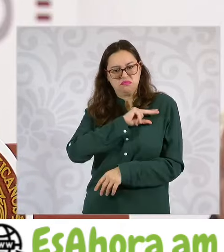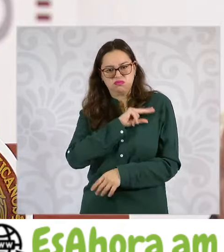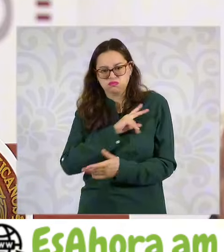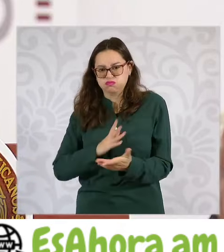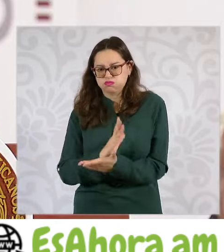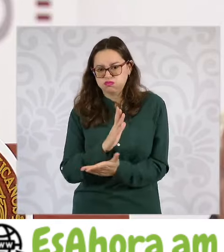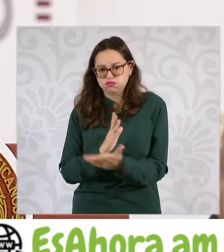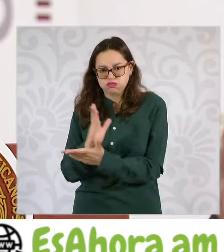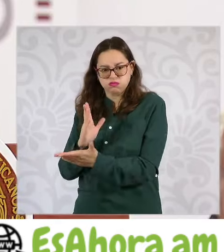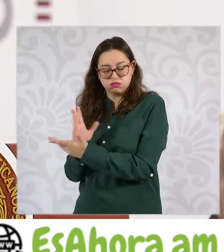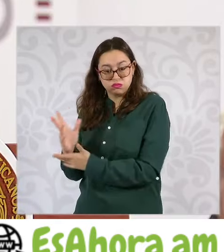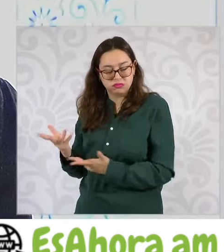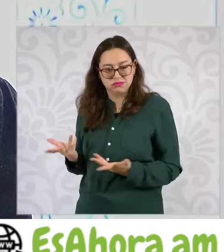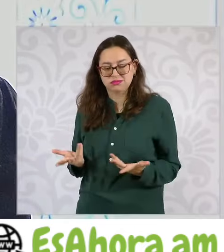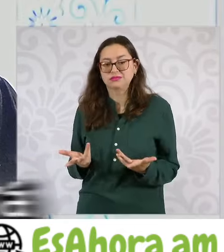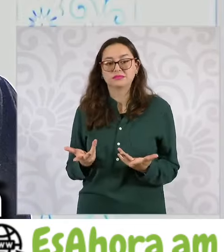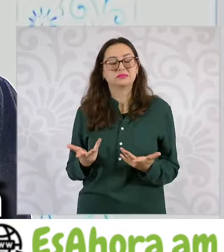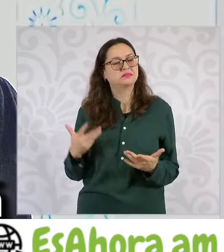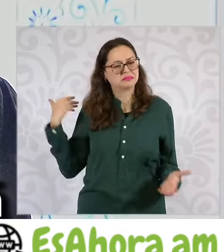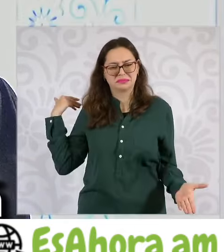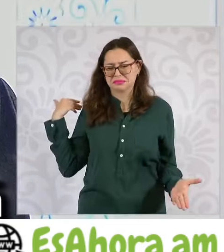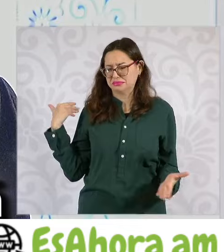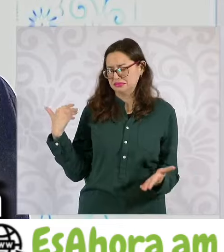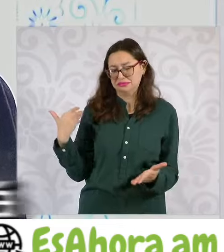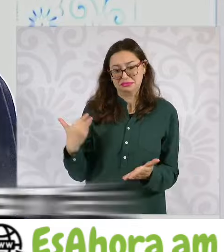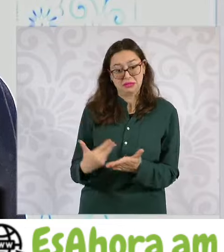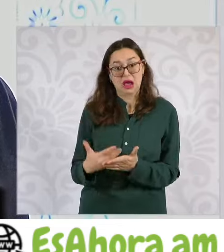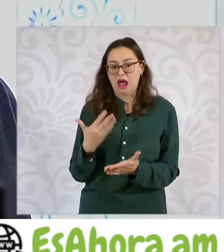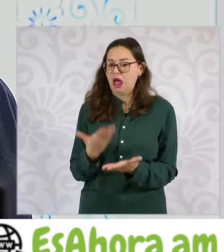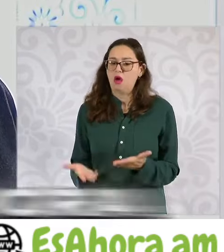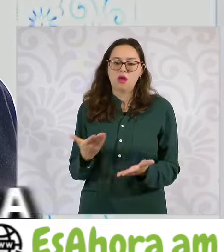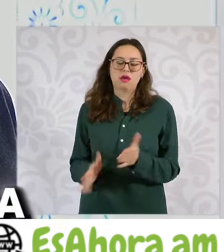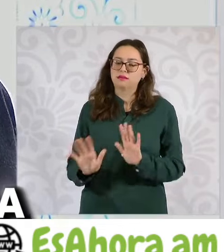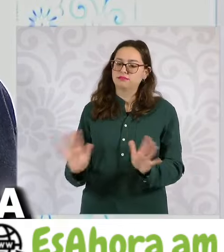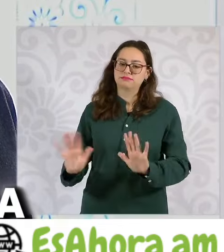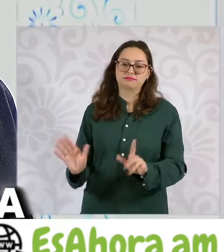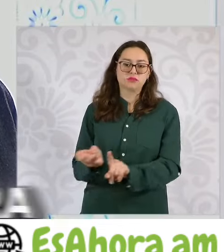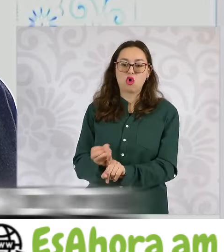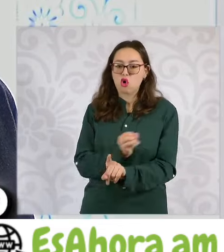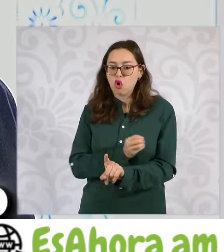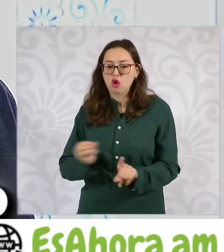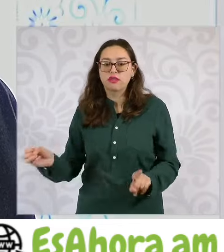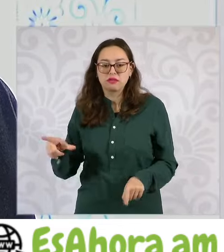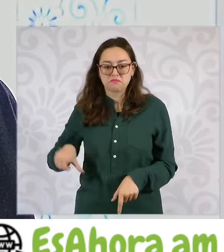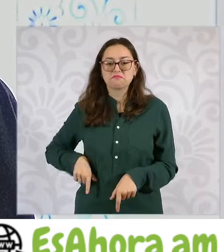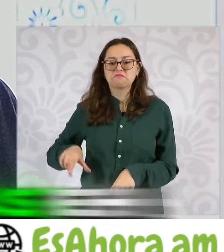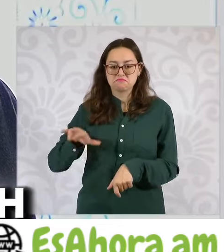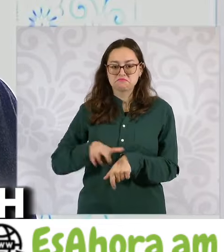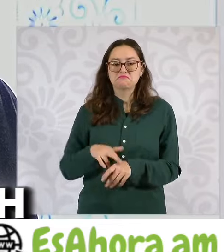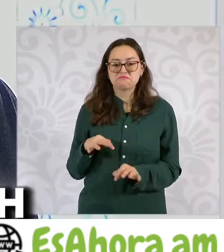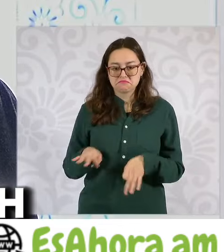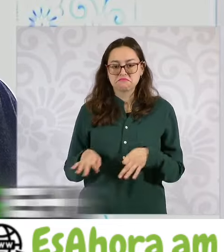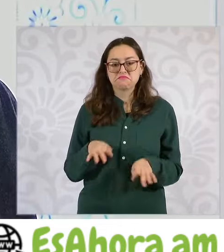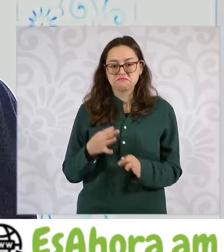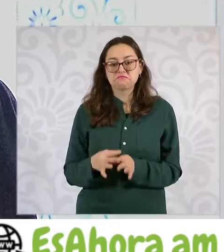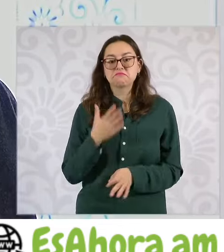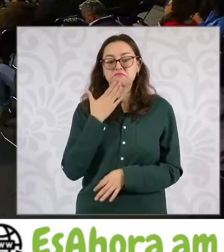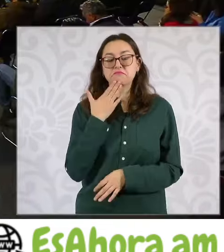o ejidales. Entonces, se está poniendo orden y la gobernadora lo está haciendo bien. Muchas